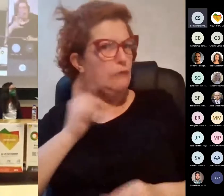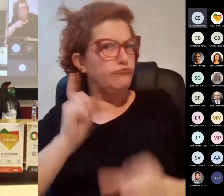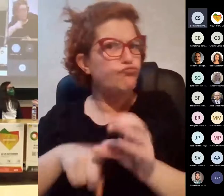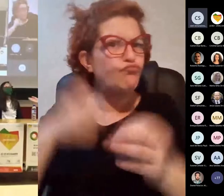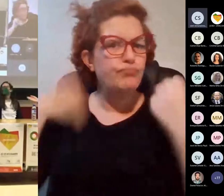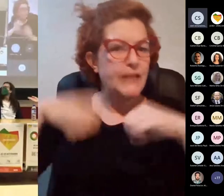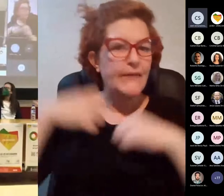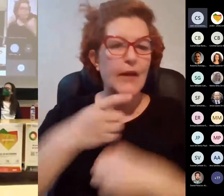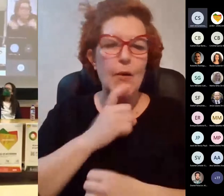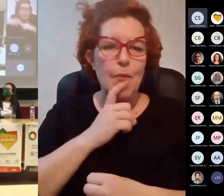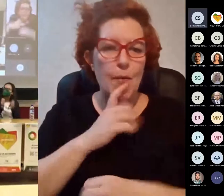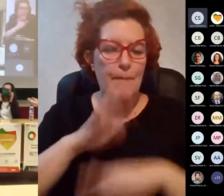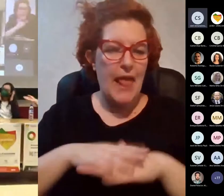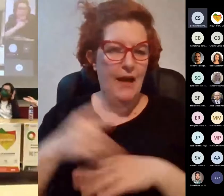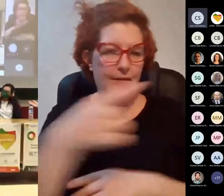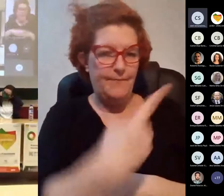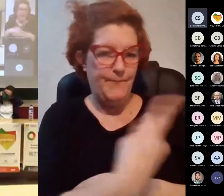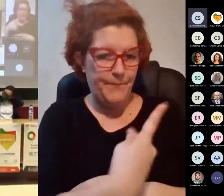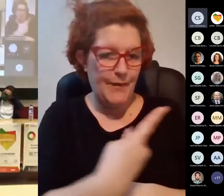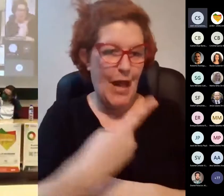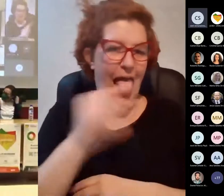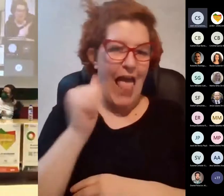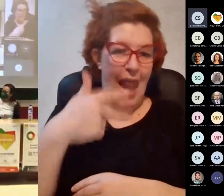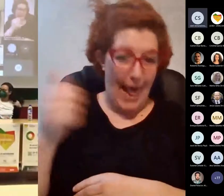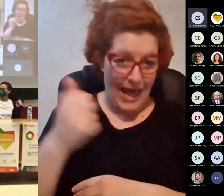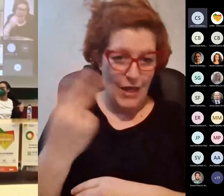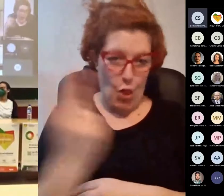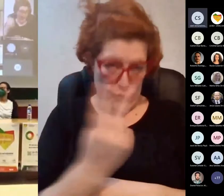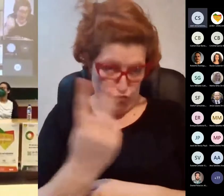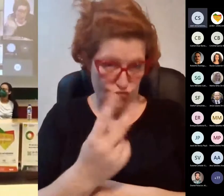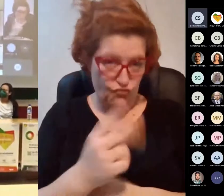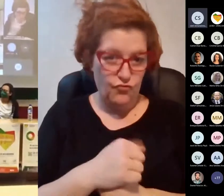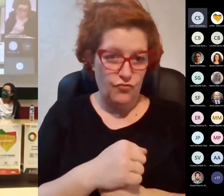Sí, para Ana o para las dos Anas.